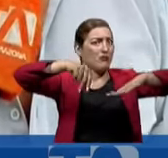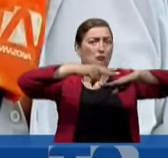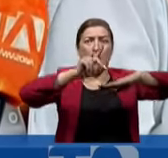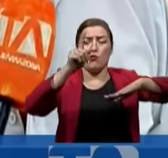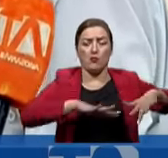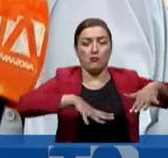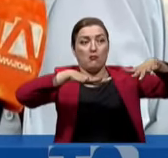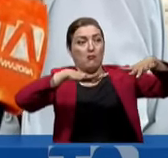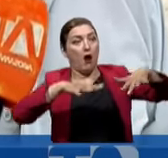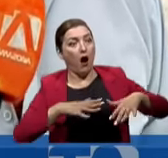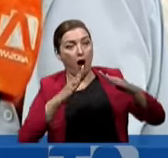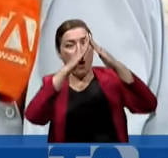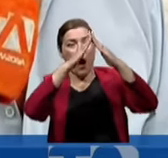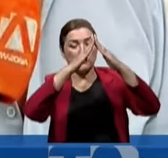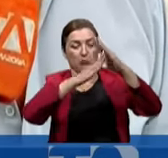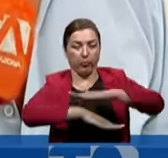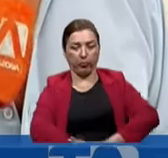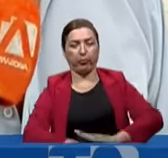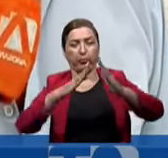se nos arrastró 5 viviendas.